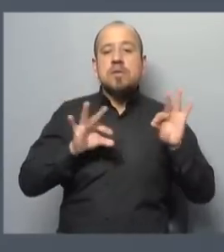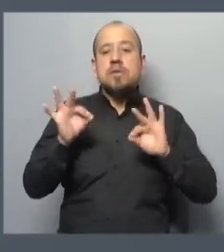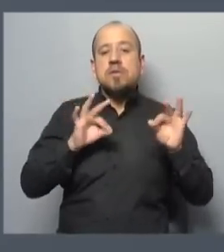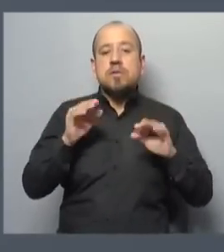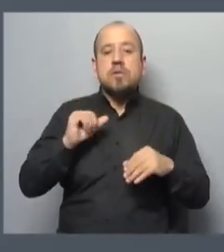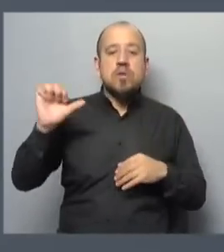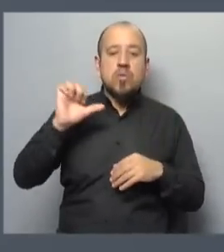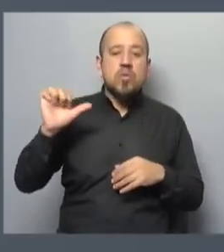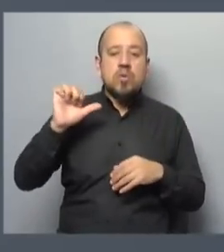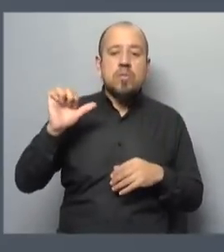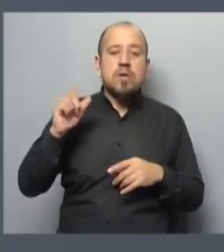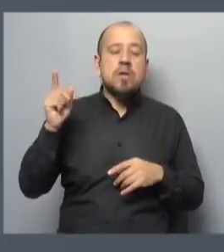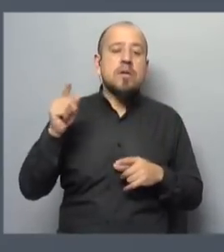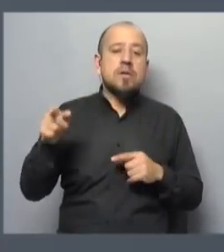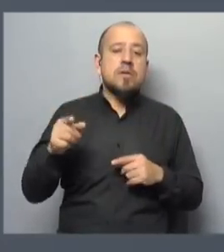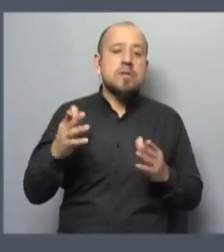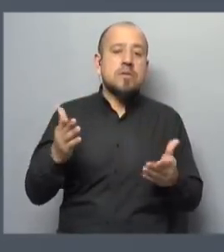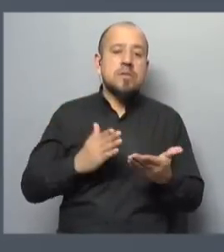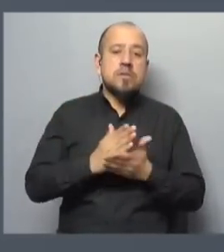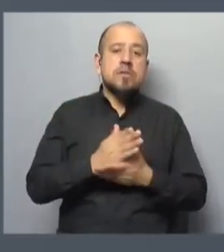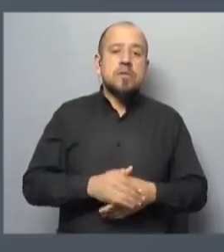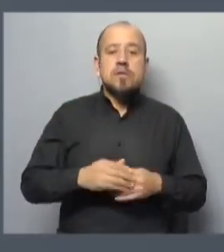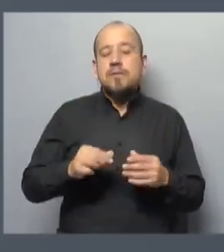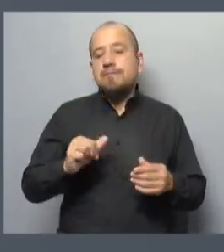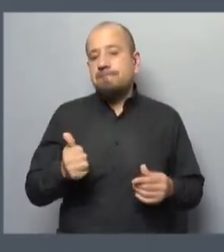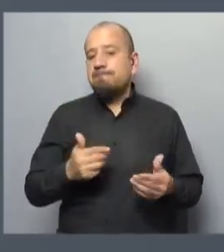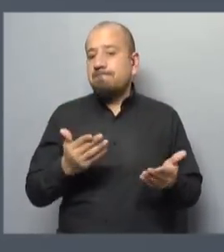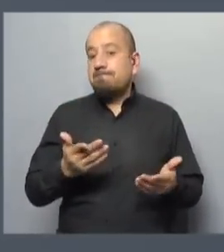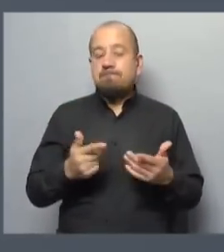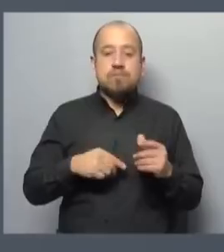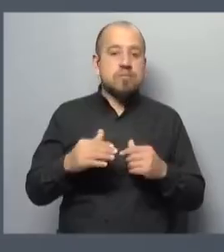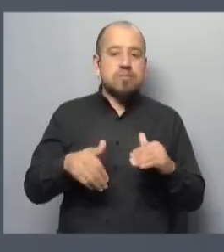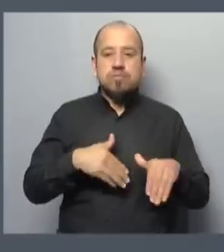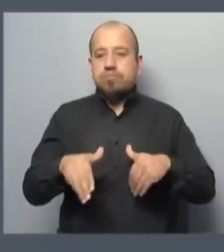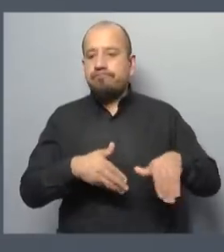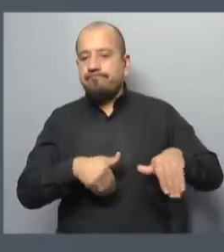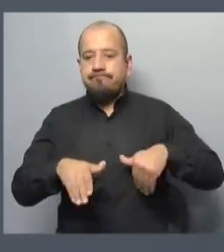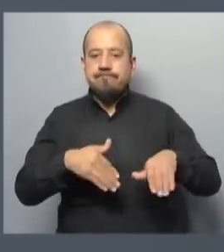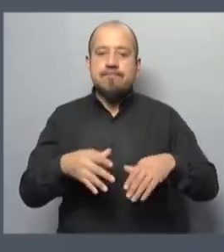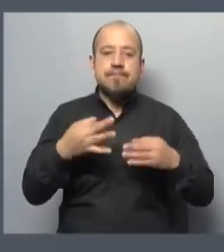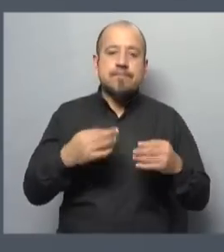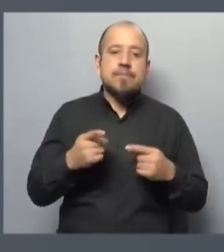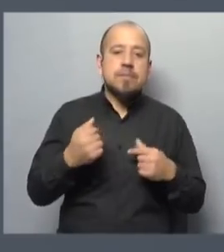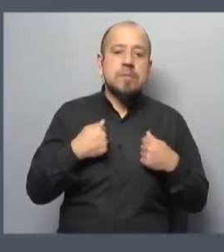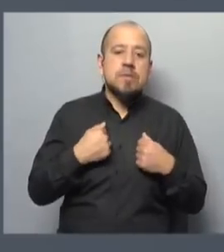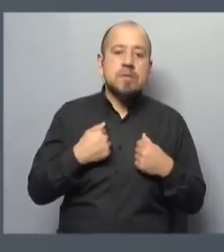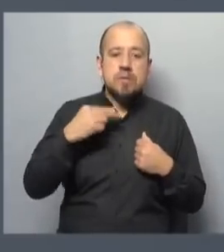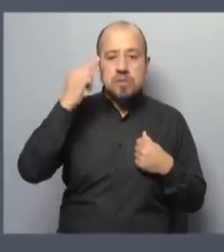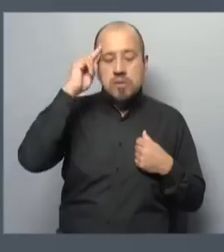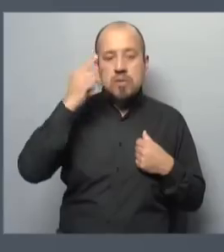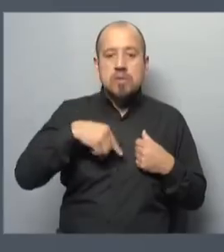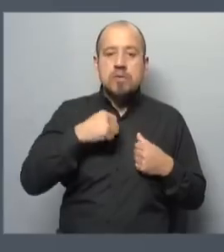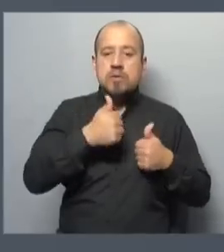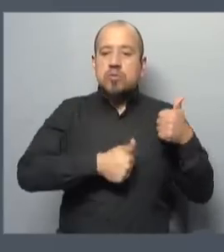que como siempre van a estar bien van a ser protagonistas y lo que sí deseo es que nosotros seamos bien